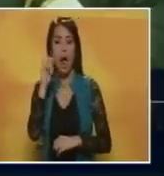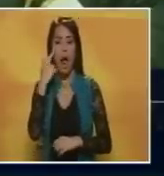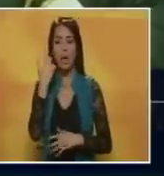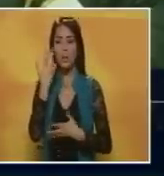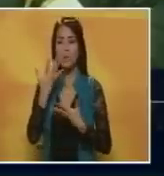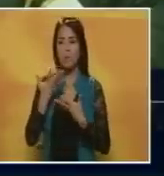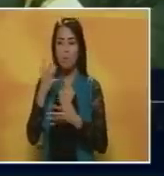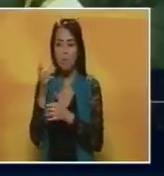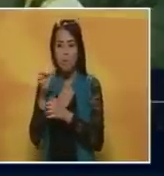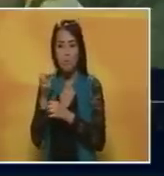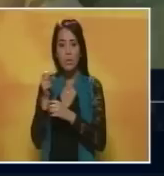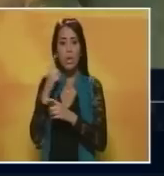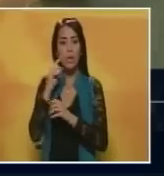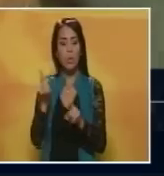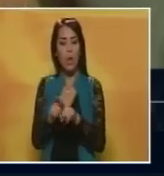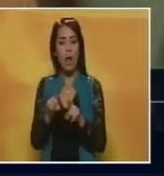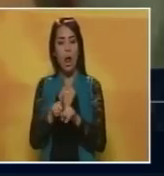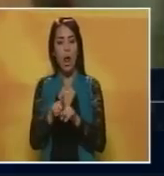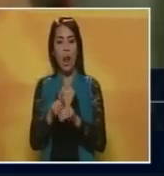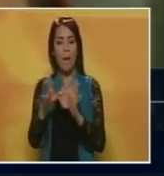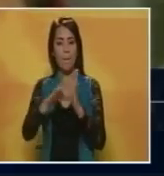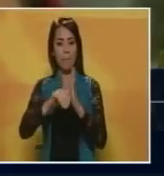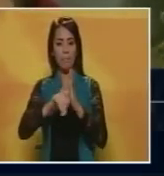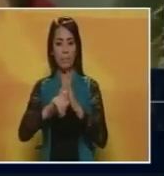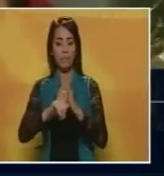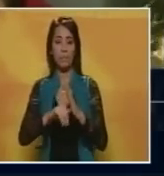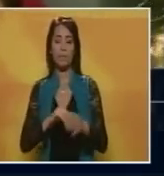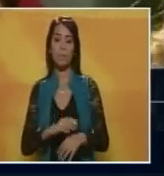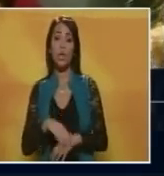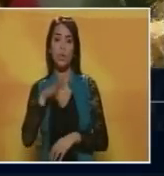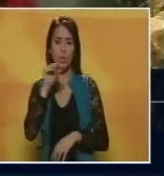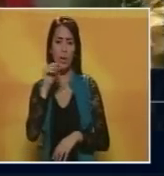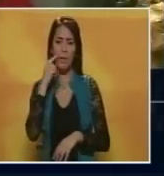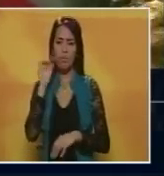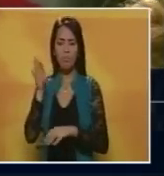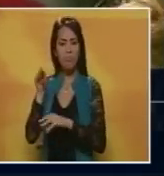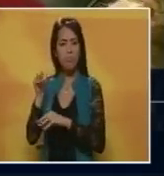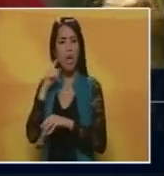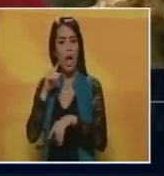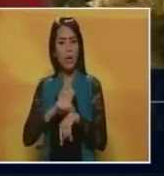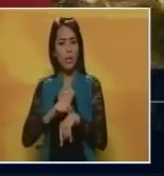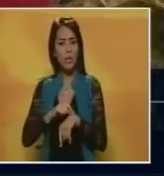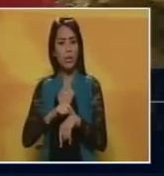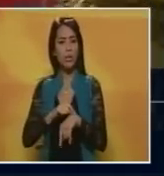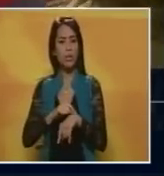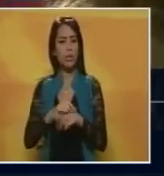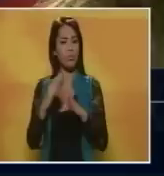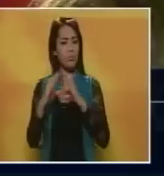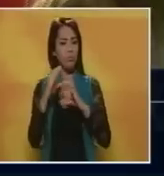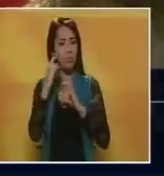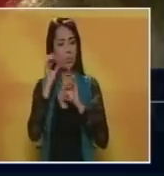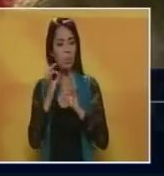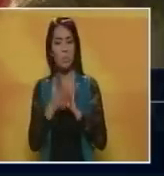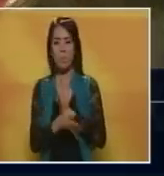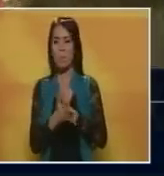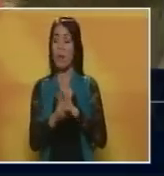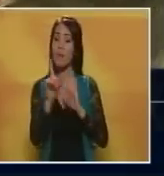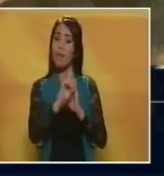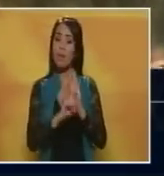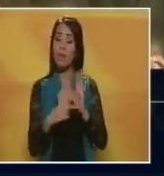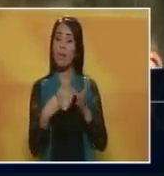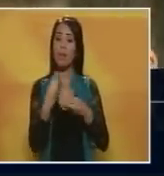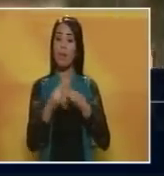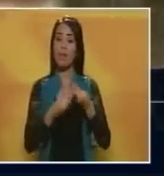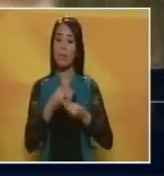violencia al delito no estaba hablando ahorita con el jefe de la red y precisamente de las acciones en